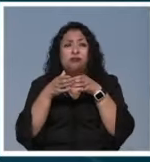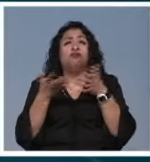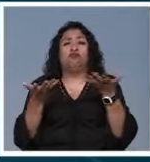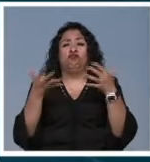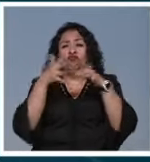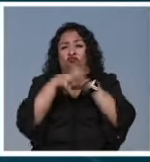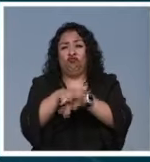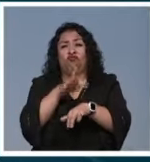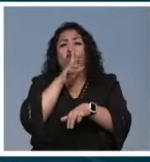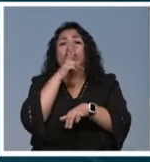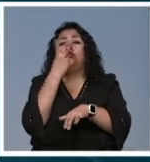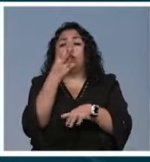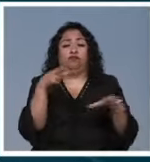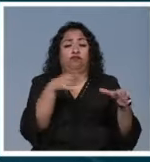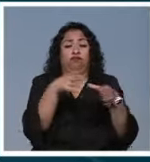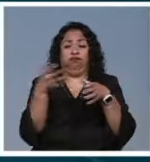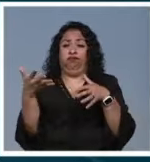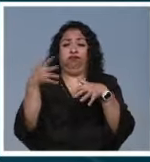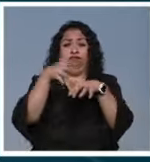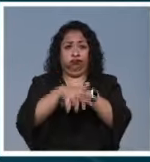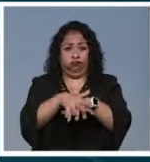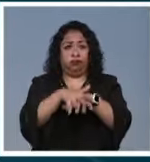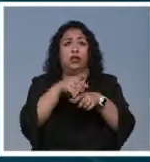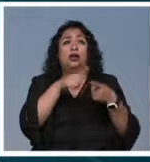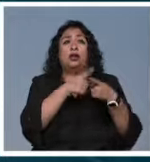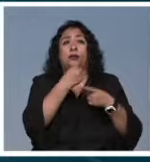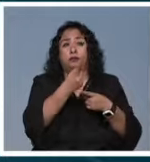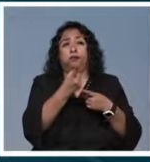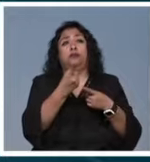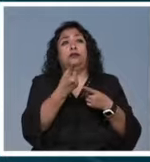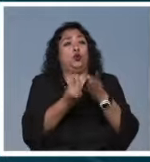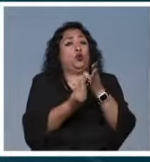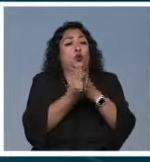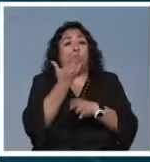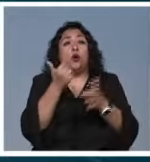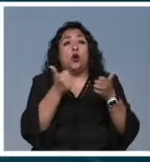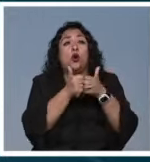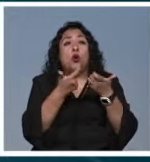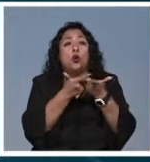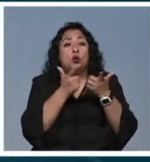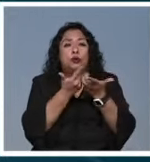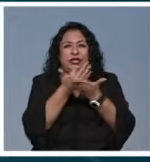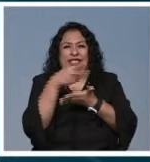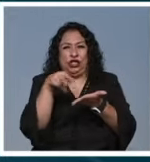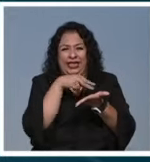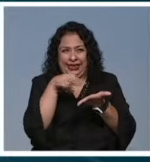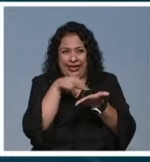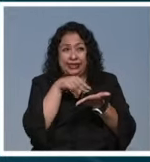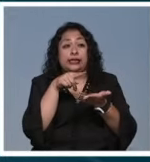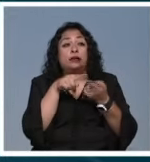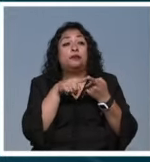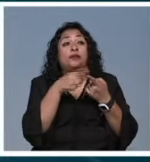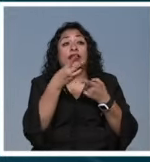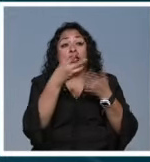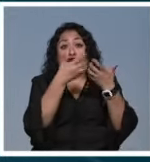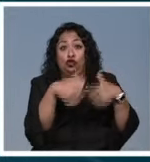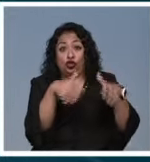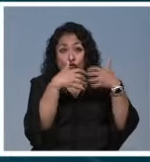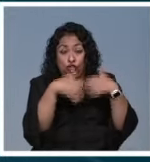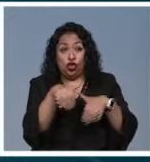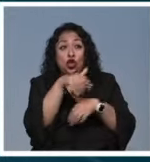combinó lo mejor de dos disciplinas artísticas, en una colaboración inédita con la Compañía Nacional de Danza. Durante